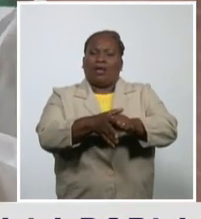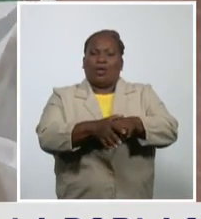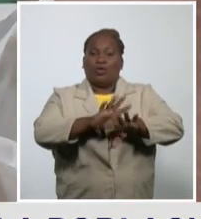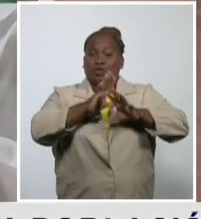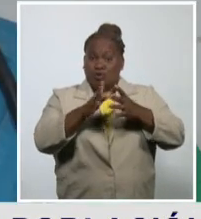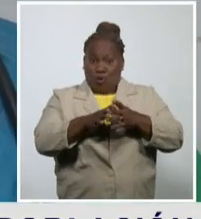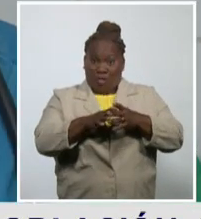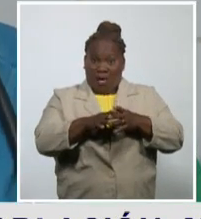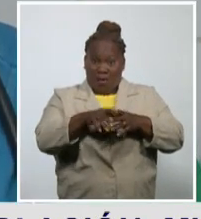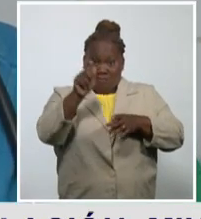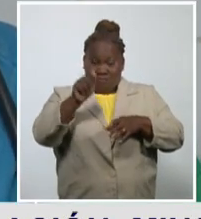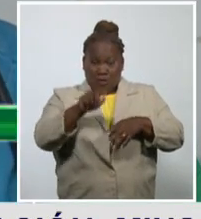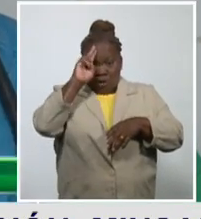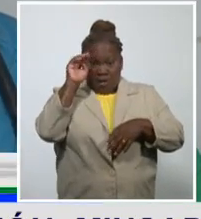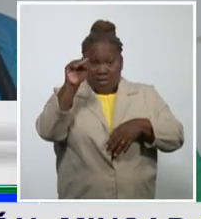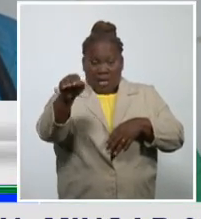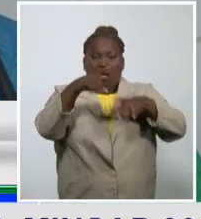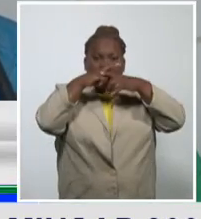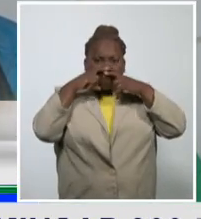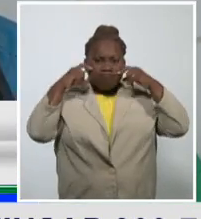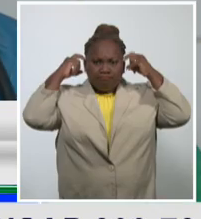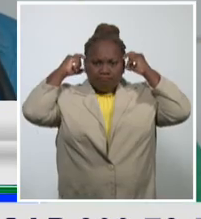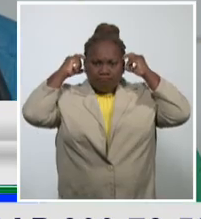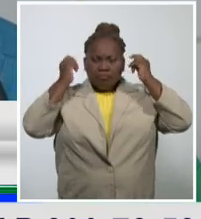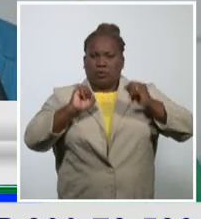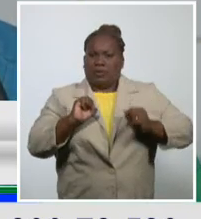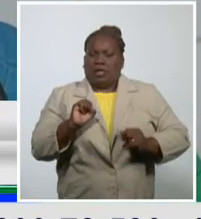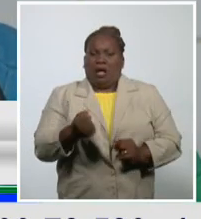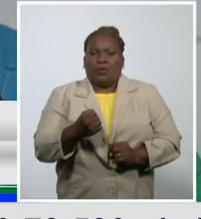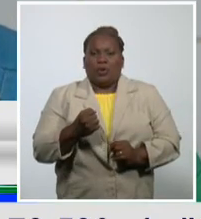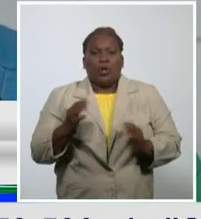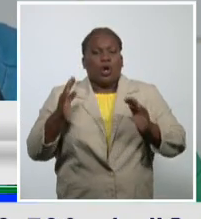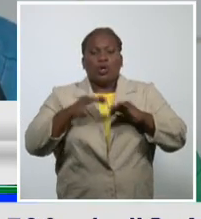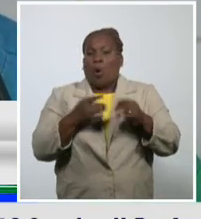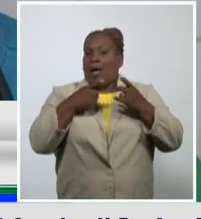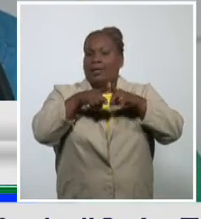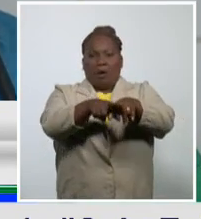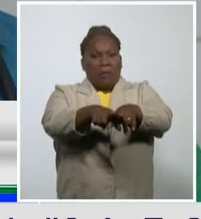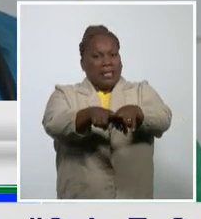pacientes están con nasobuco, no hay acompañante,